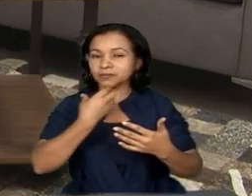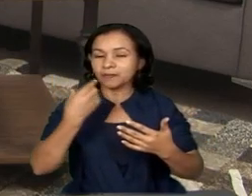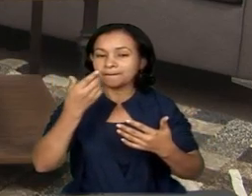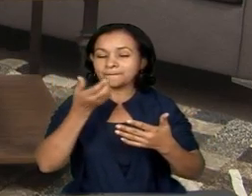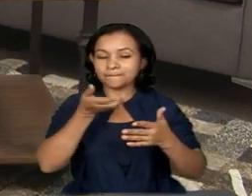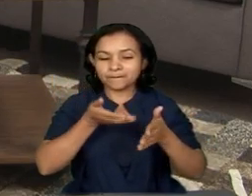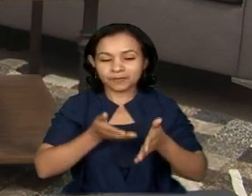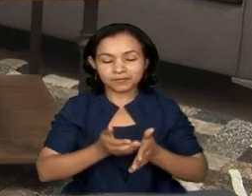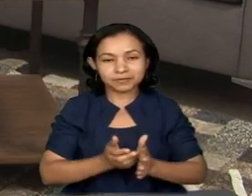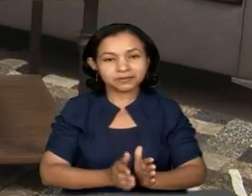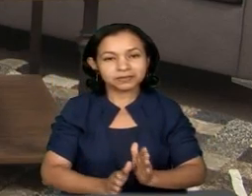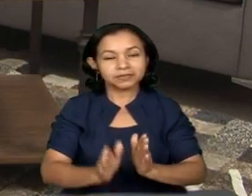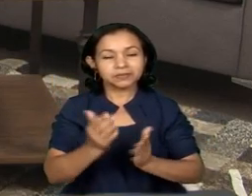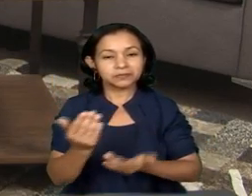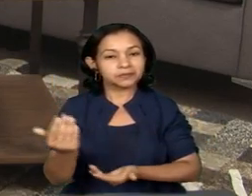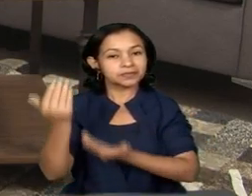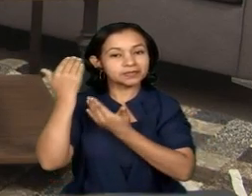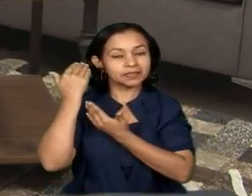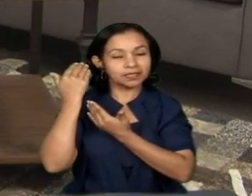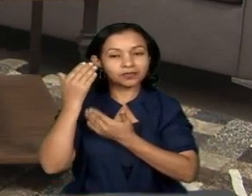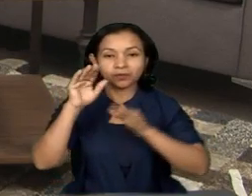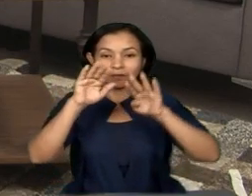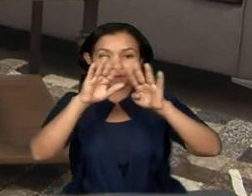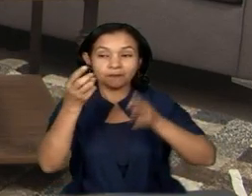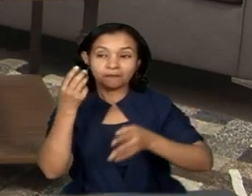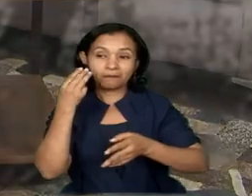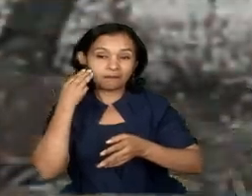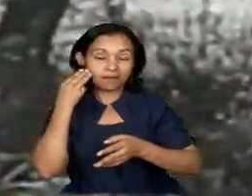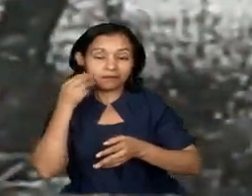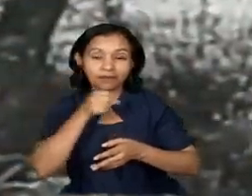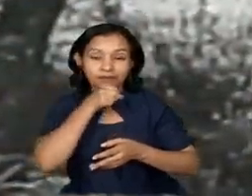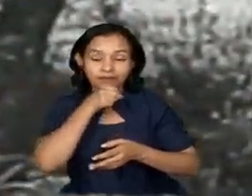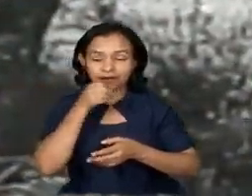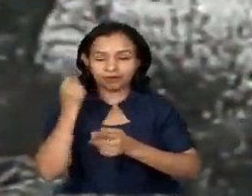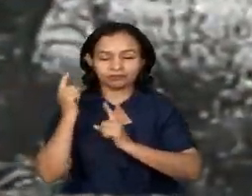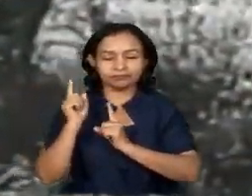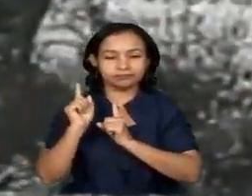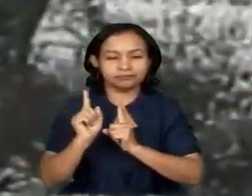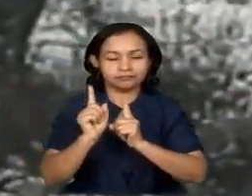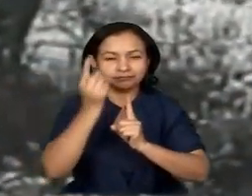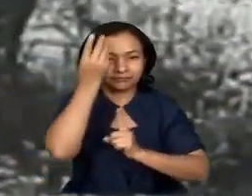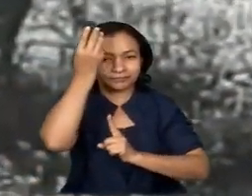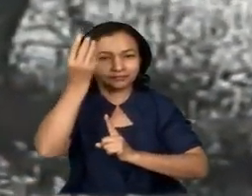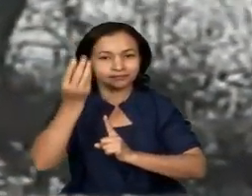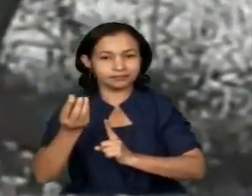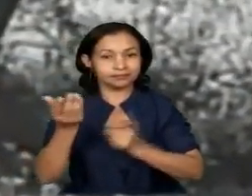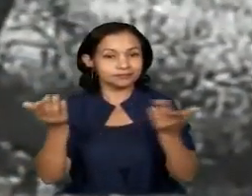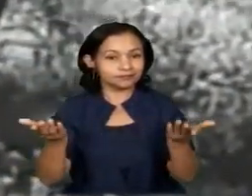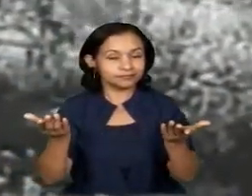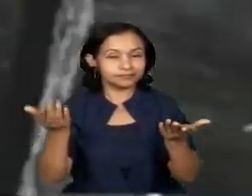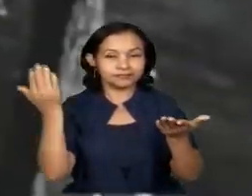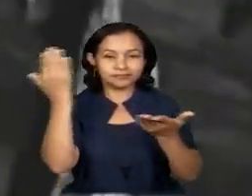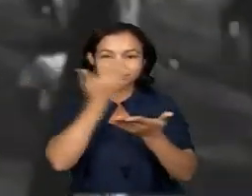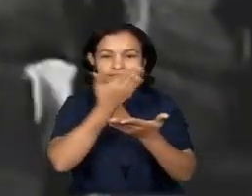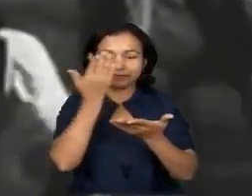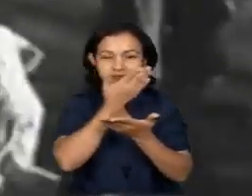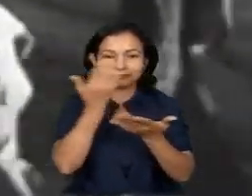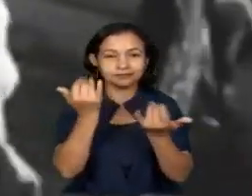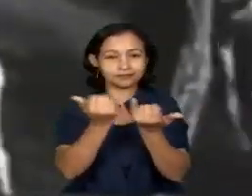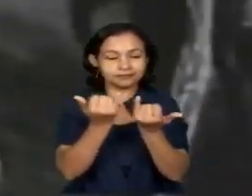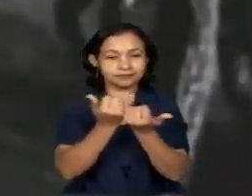nietos. Y cada año tenemos personas adultas que se integran no solo a la educación de adultos, sino incluso a educación regular, en